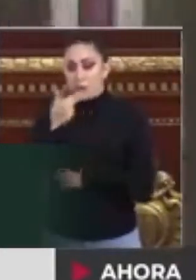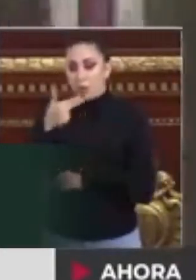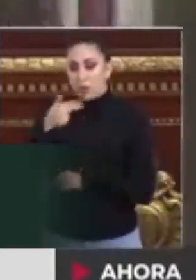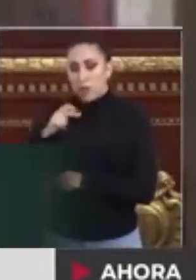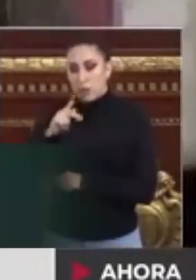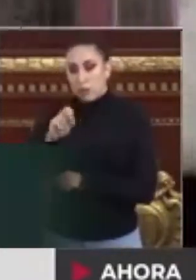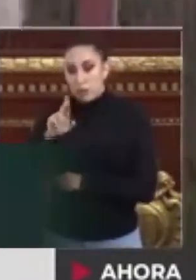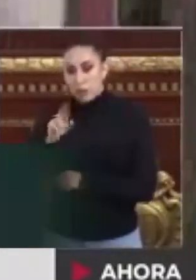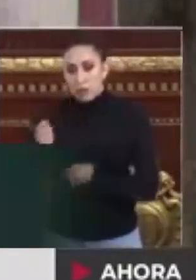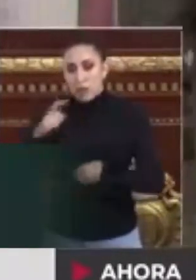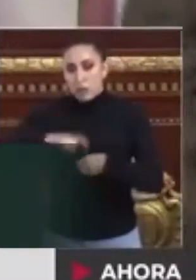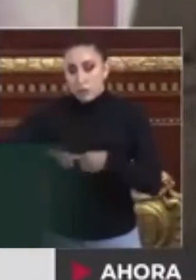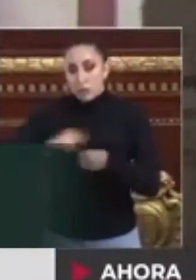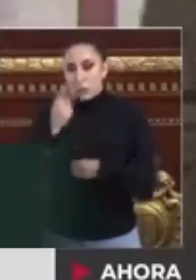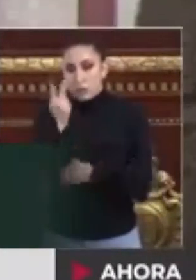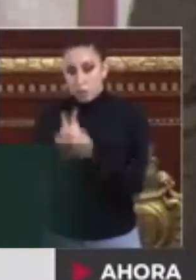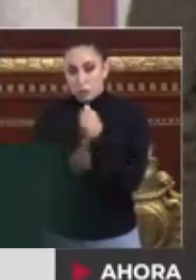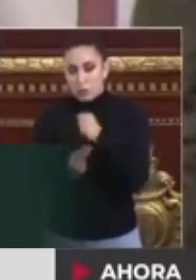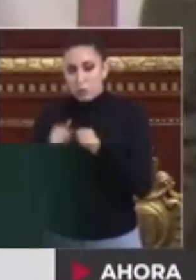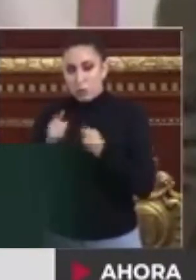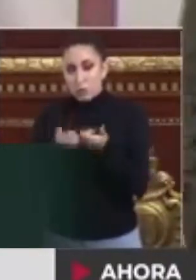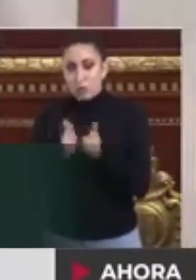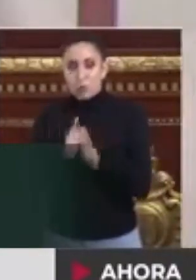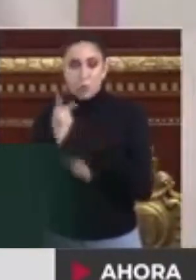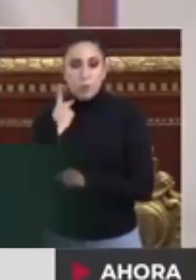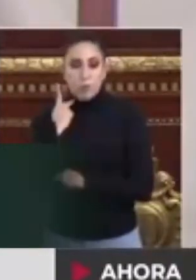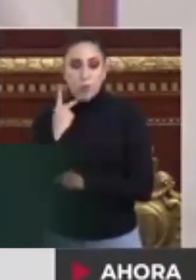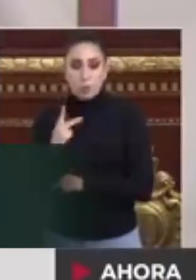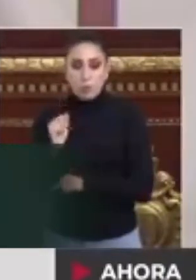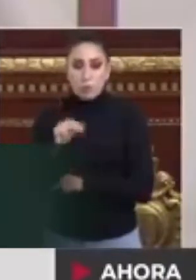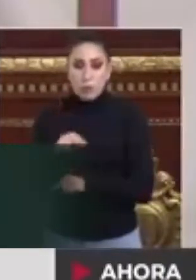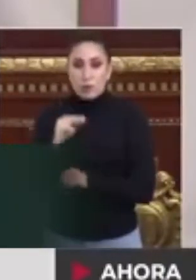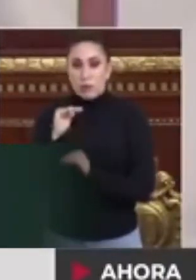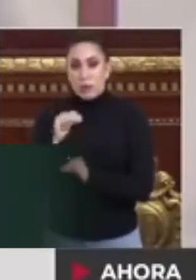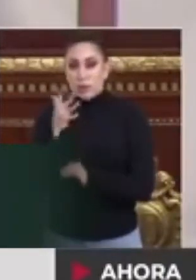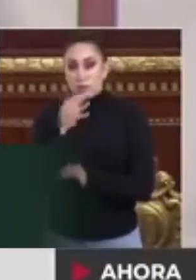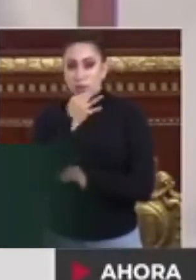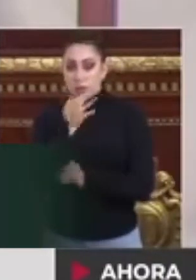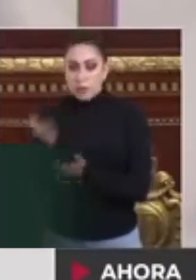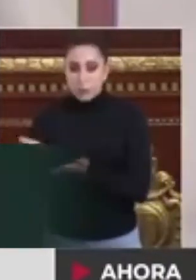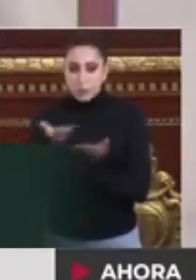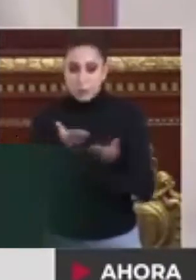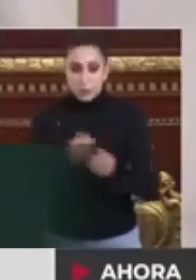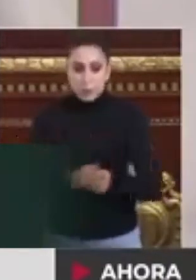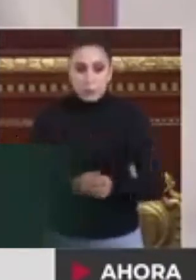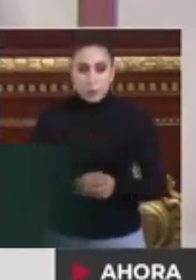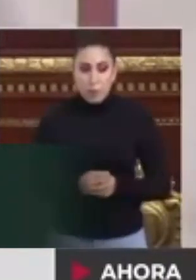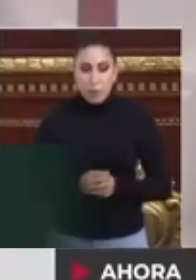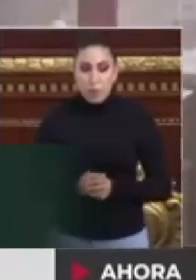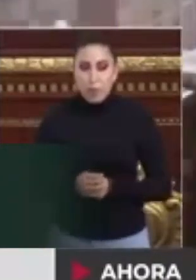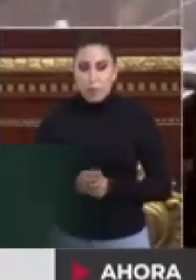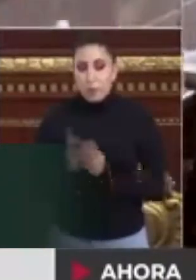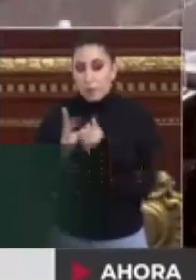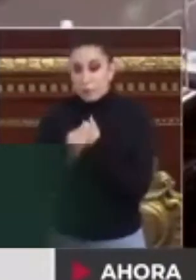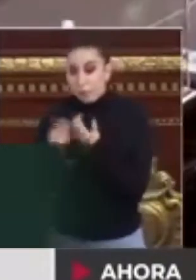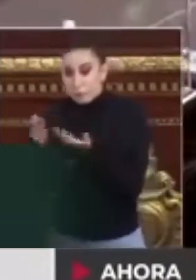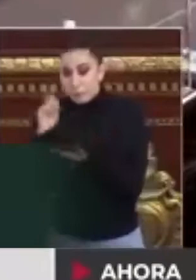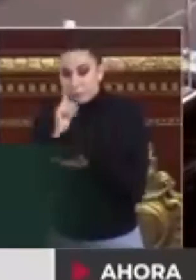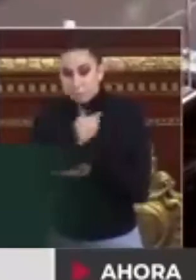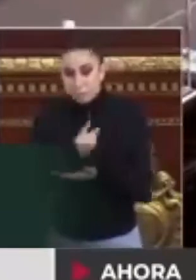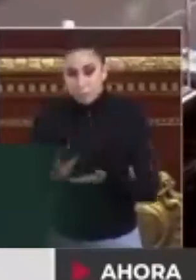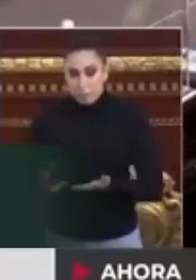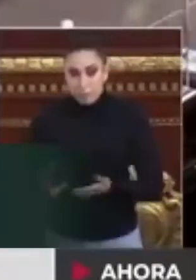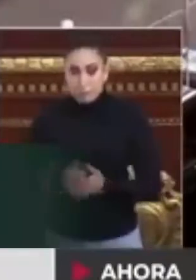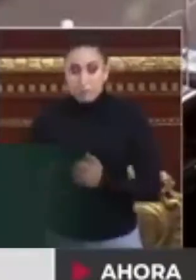integración social, la seguridad social y económica y la salud psicológica de las y los niños huérfanos por el COVID-19 en la capital del país.